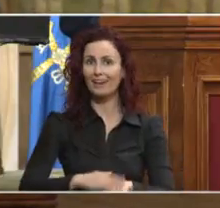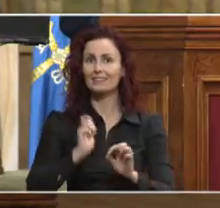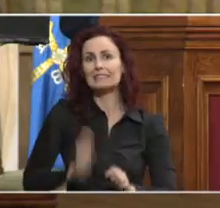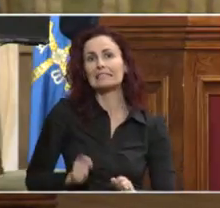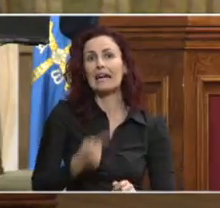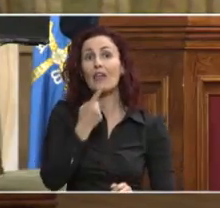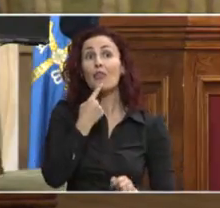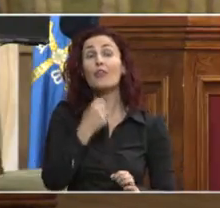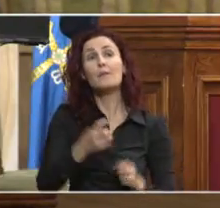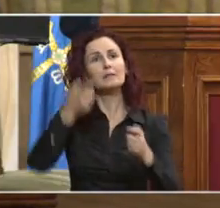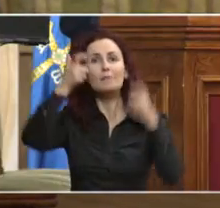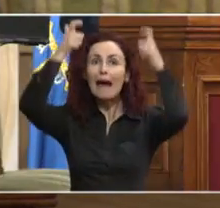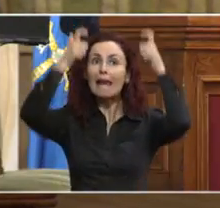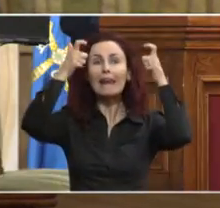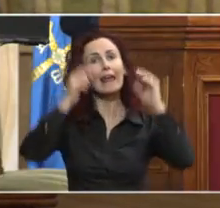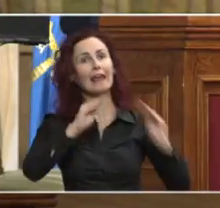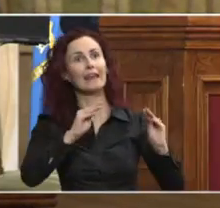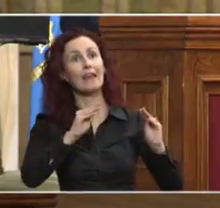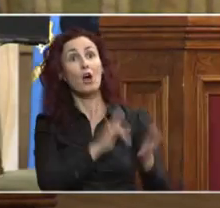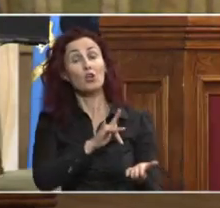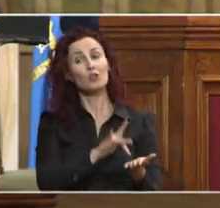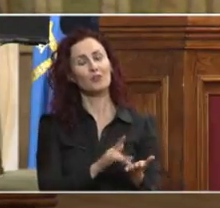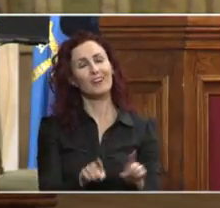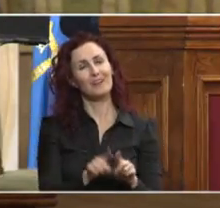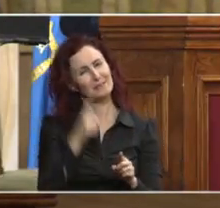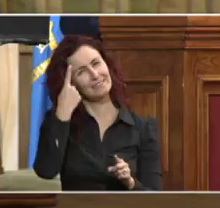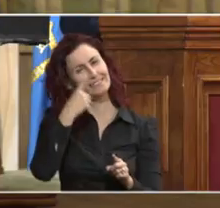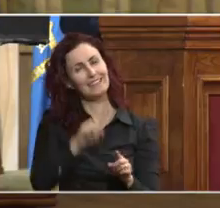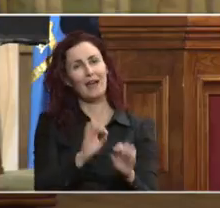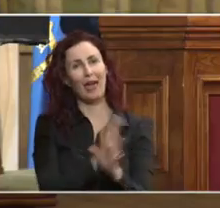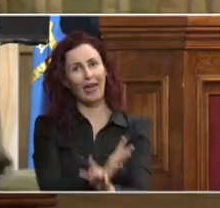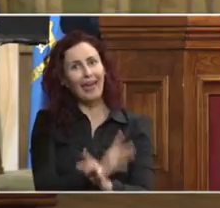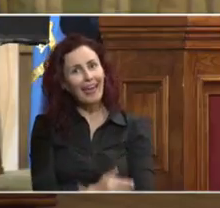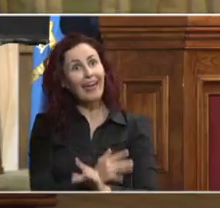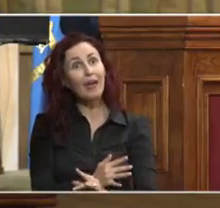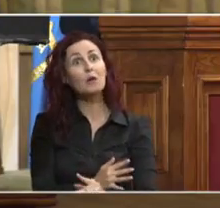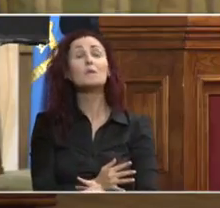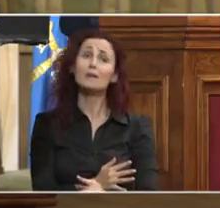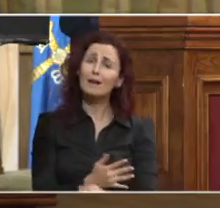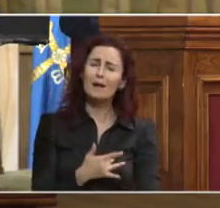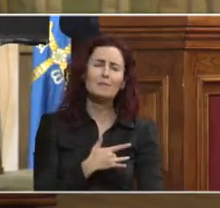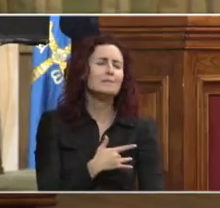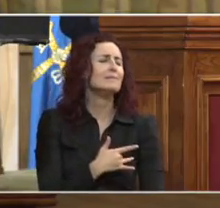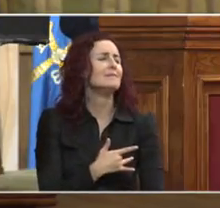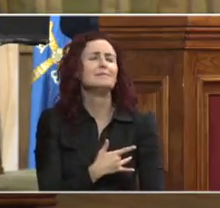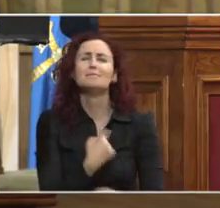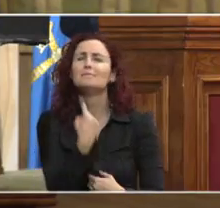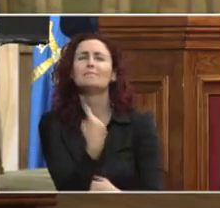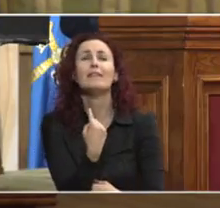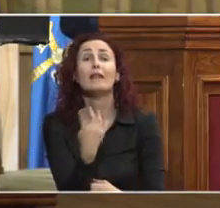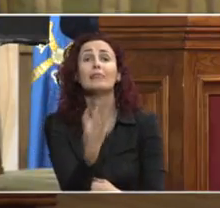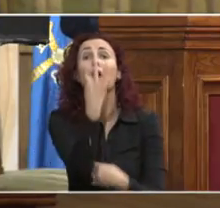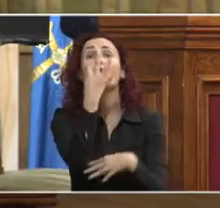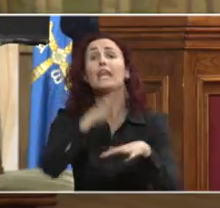a la condesa de Schorschat en los íntimos momentos de regocijo amatorio: «Condesa, nuestro amor se rige por el teorema de